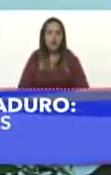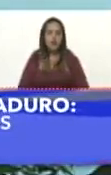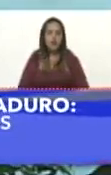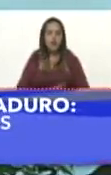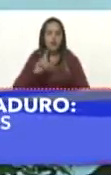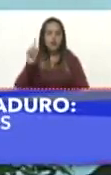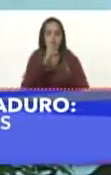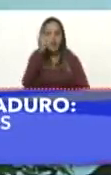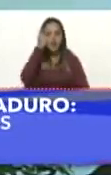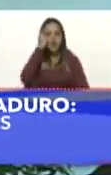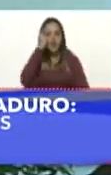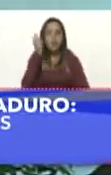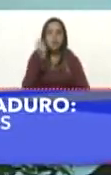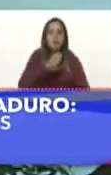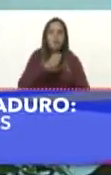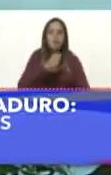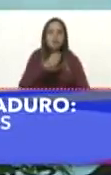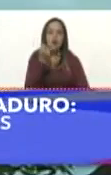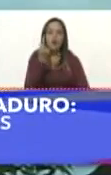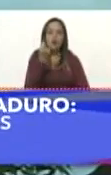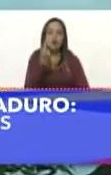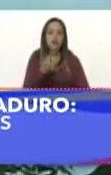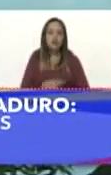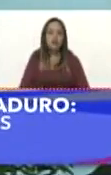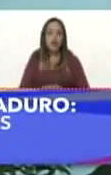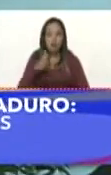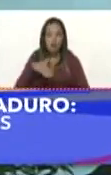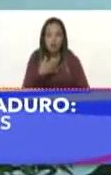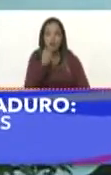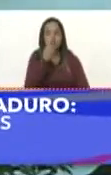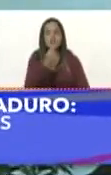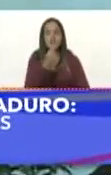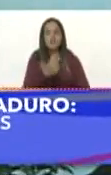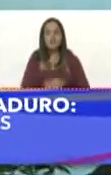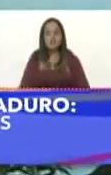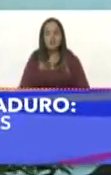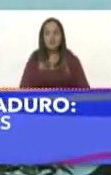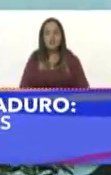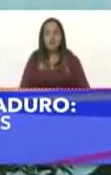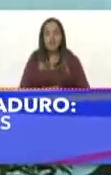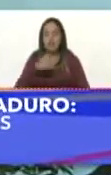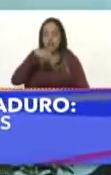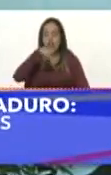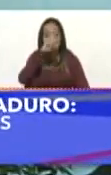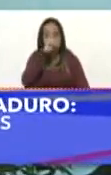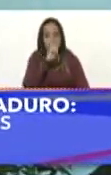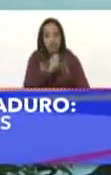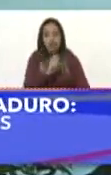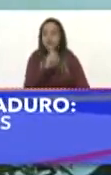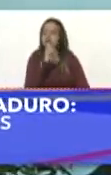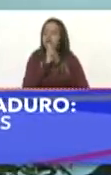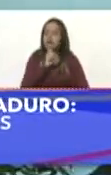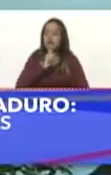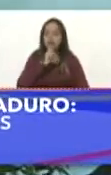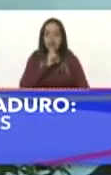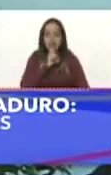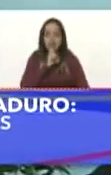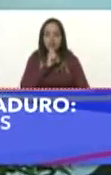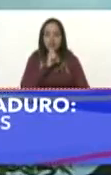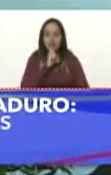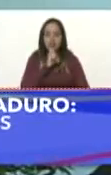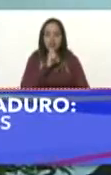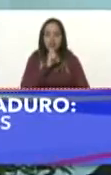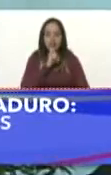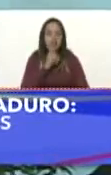Primer día del mes 11. Les puedo decir que ha sido un año complejo, duro,